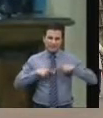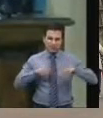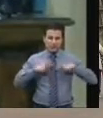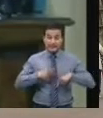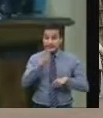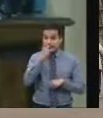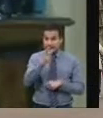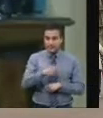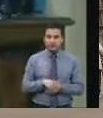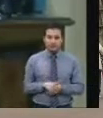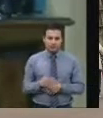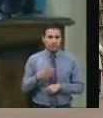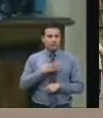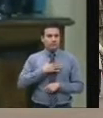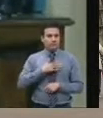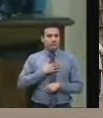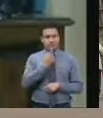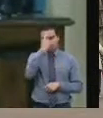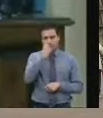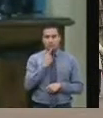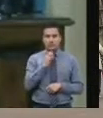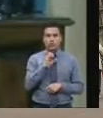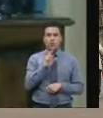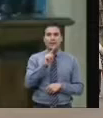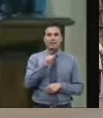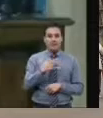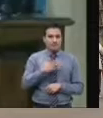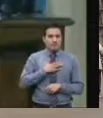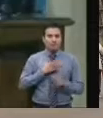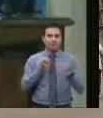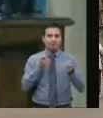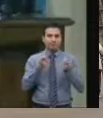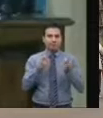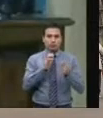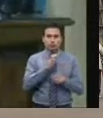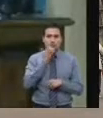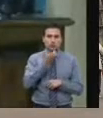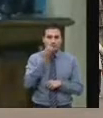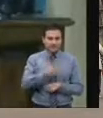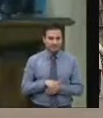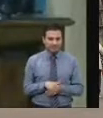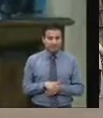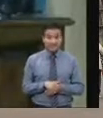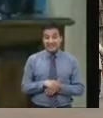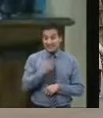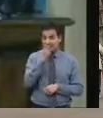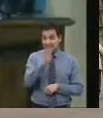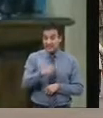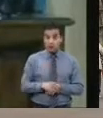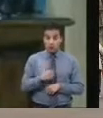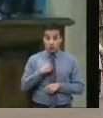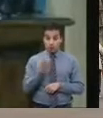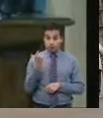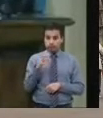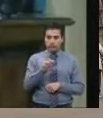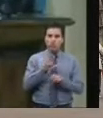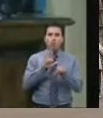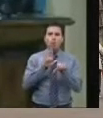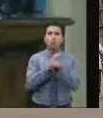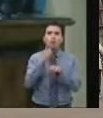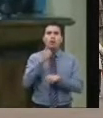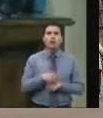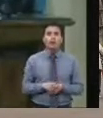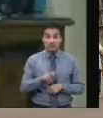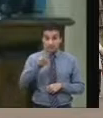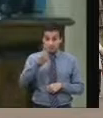reconocieron las cuentas como propias, que ellos o ellas manejan la cuenta oficial y que manifestaron que la publicación no obedeció ninguna